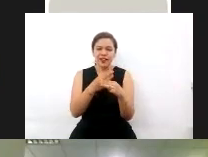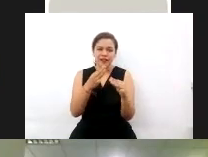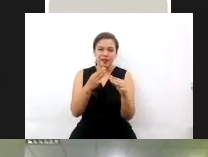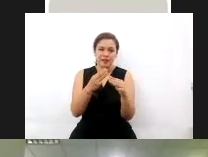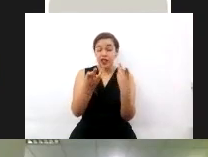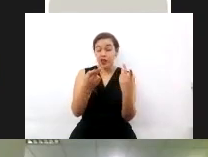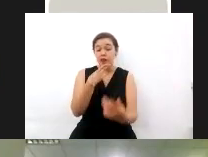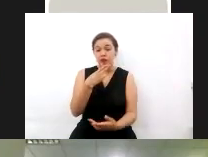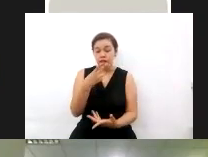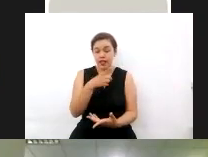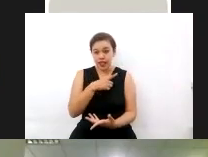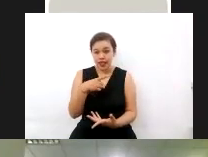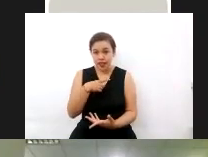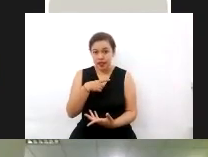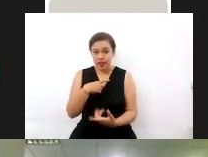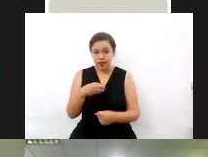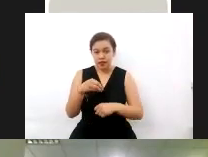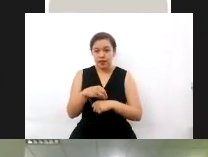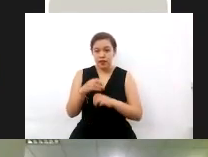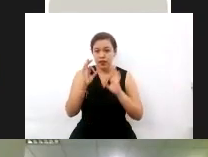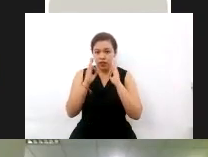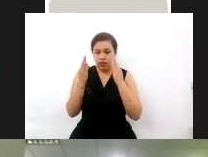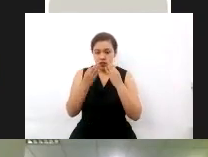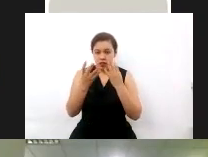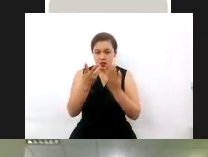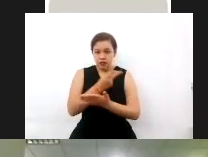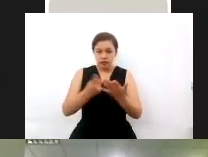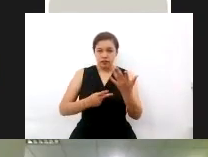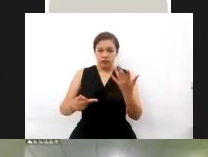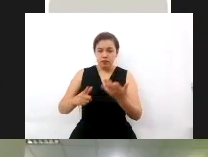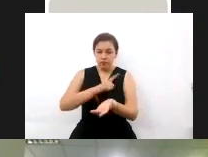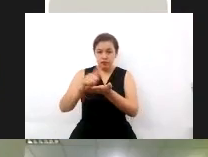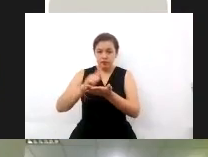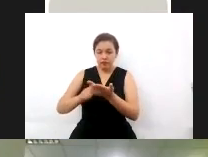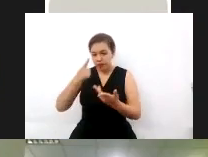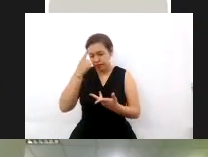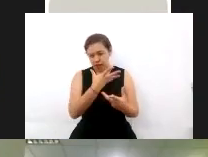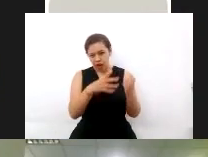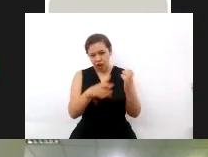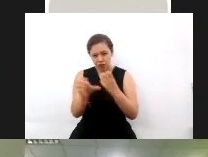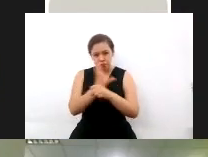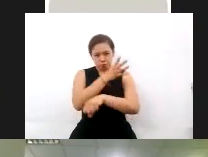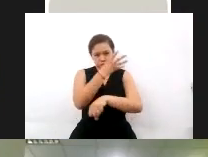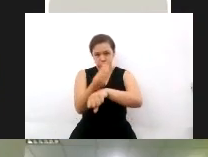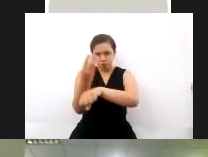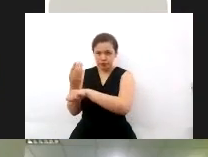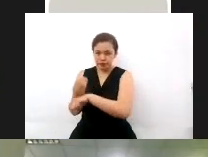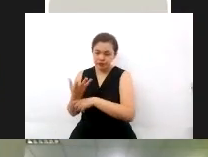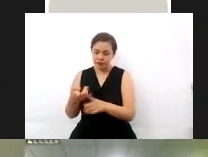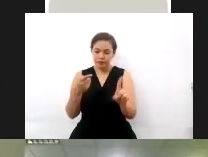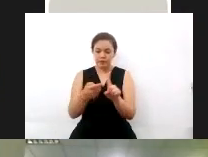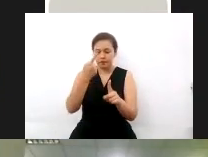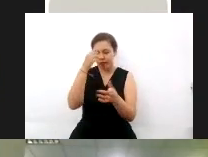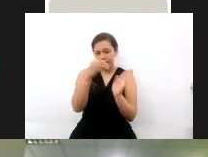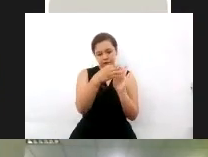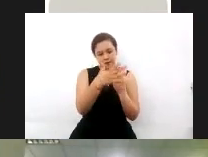Hay que establecer de manera continua programas de limpieza y mantenimiento, y es a lo que me refiero cuando les hablo de las bitácoras que deben